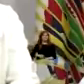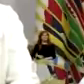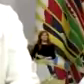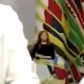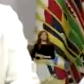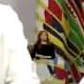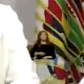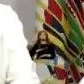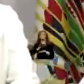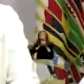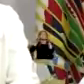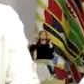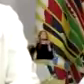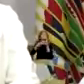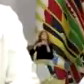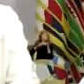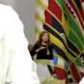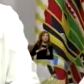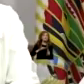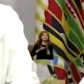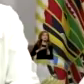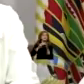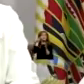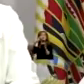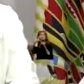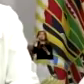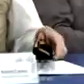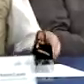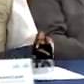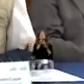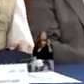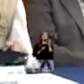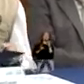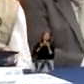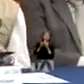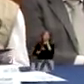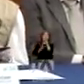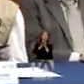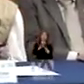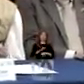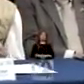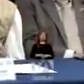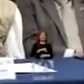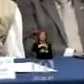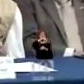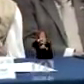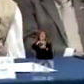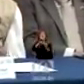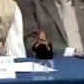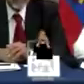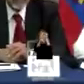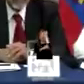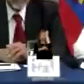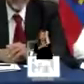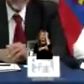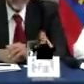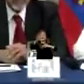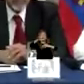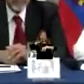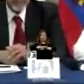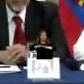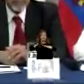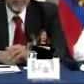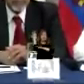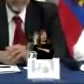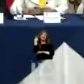de lo que significa estar presente como observador internacional. La misión electoral de la Organización de Estados Americanos, OEA, fue invitada